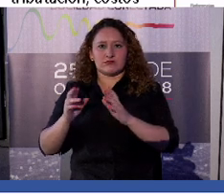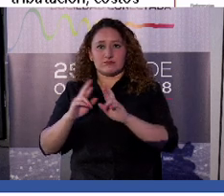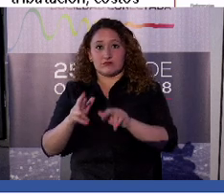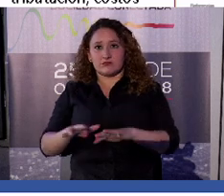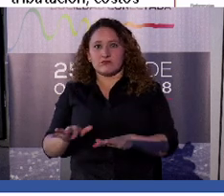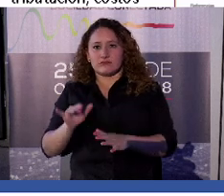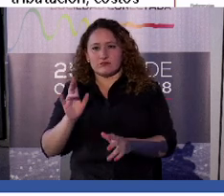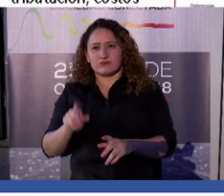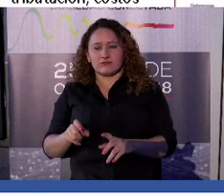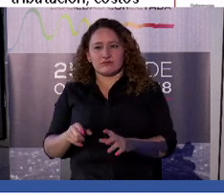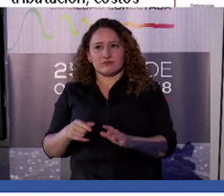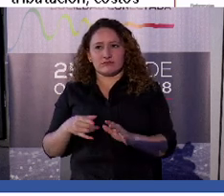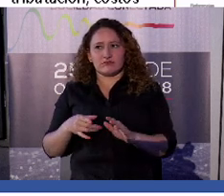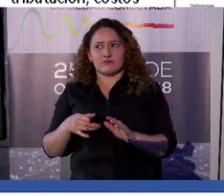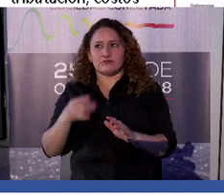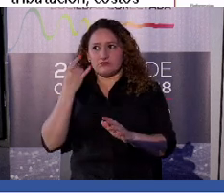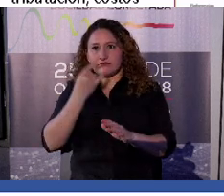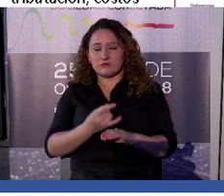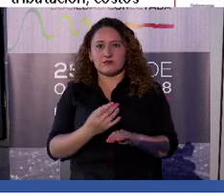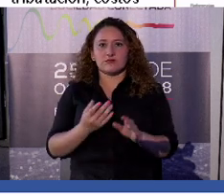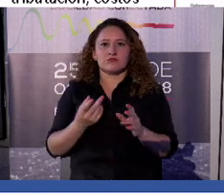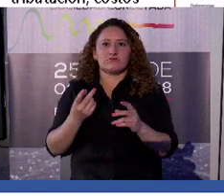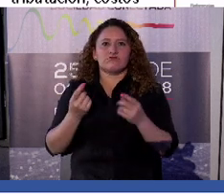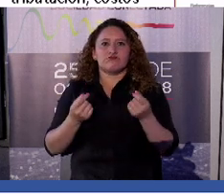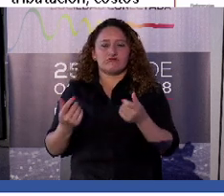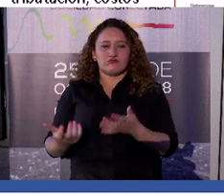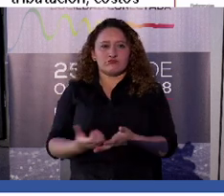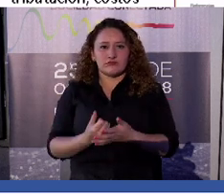atractivos, proyectos rentables. Y algunos